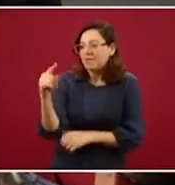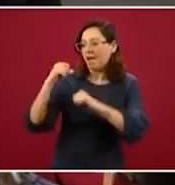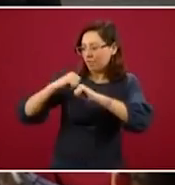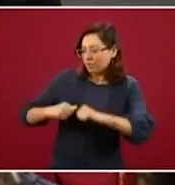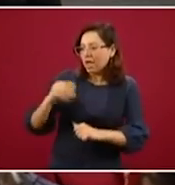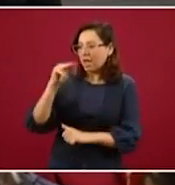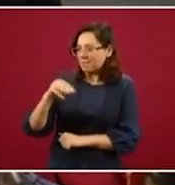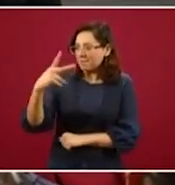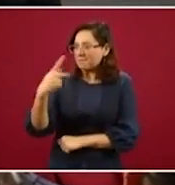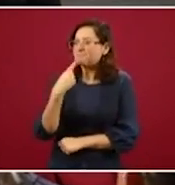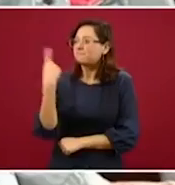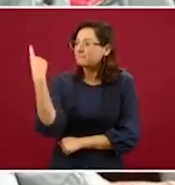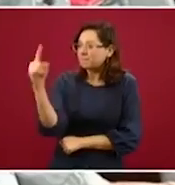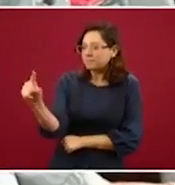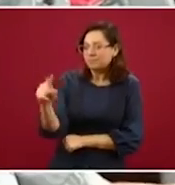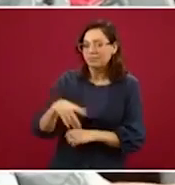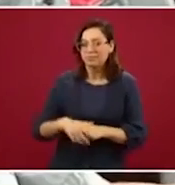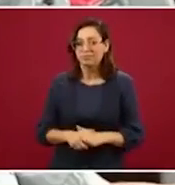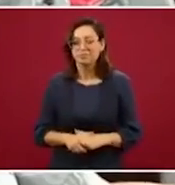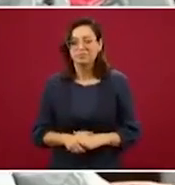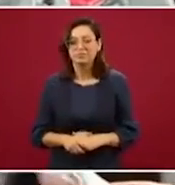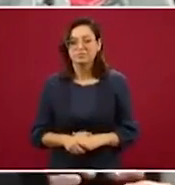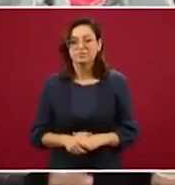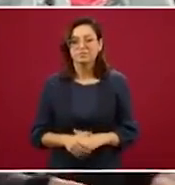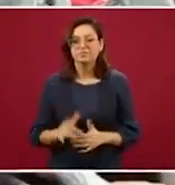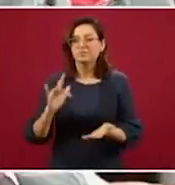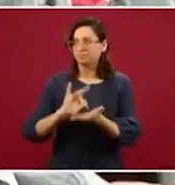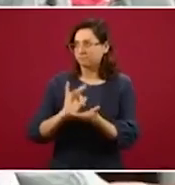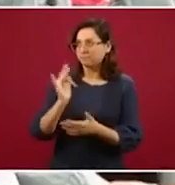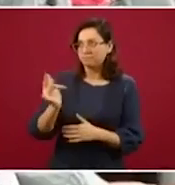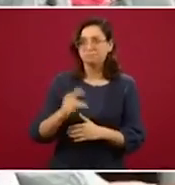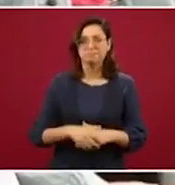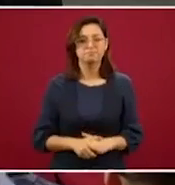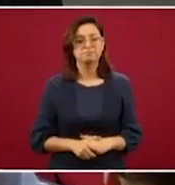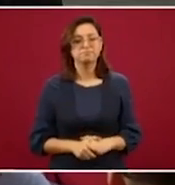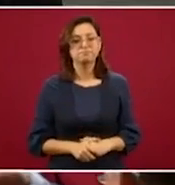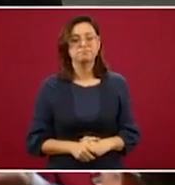autoridad competente. Me reservo ya mi nada derecho. Más eso. Gracias. Sí, y